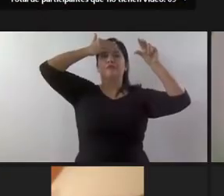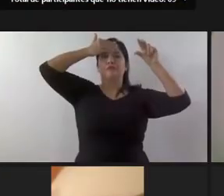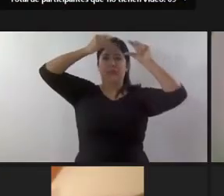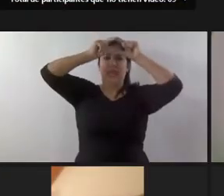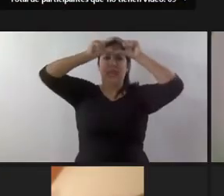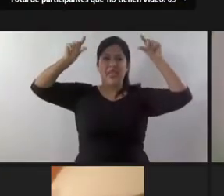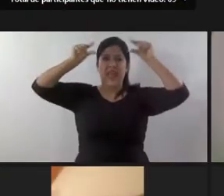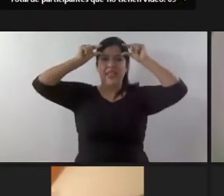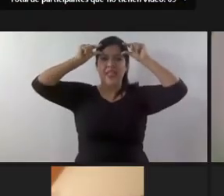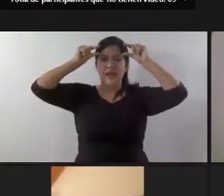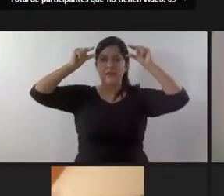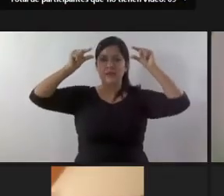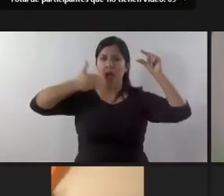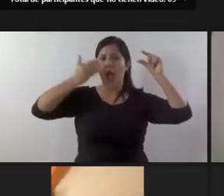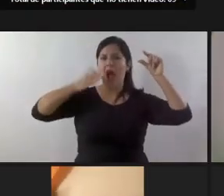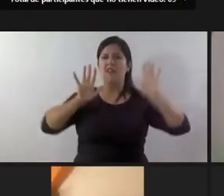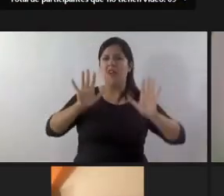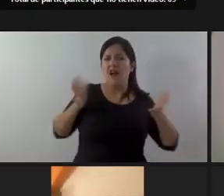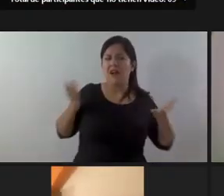explicarle que cuando